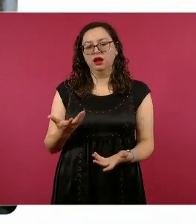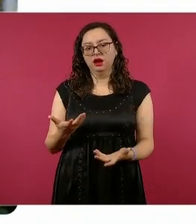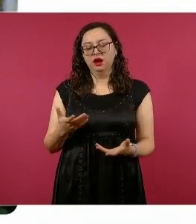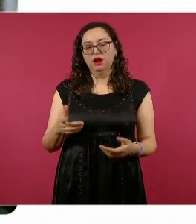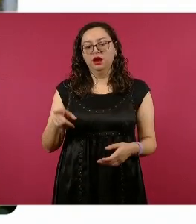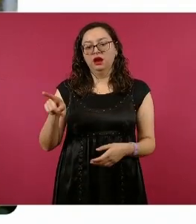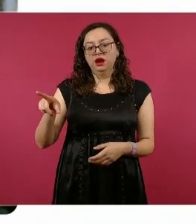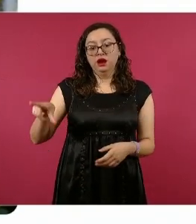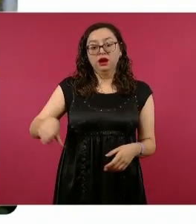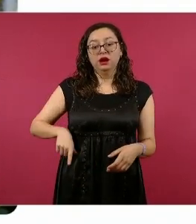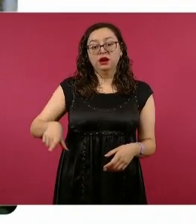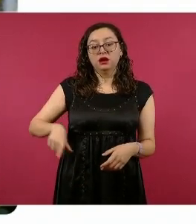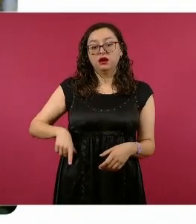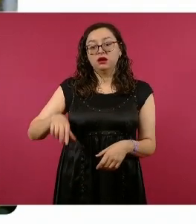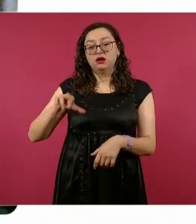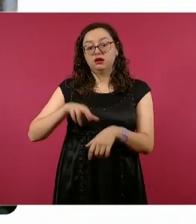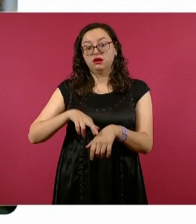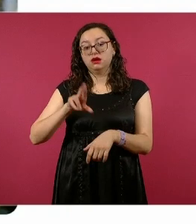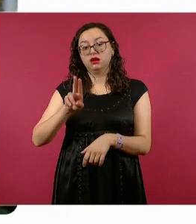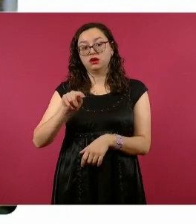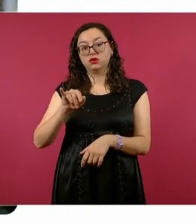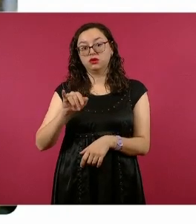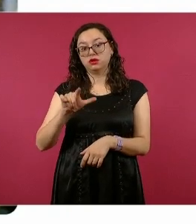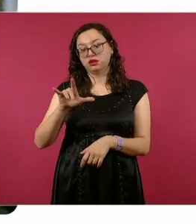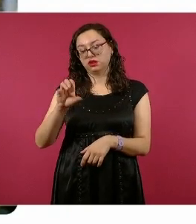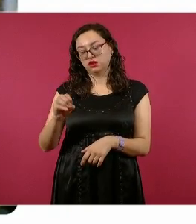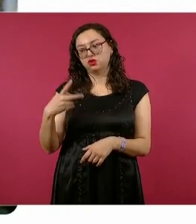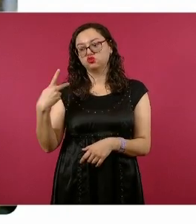del gobernador Rutilio Escandón,